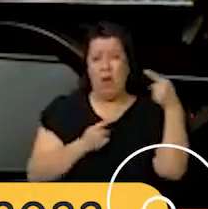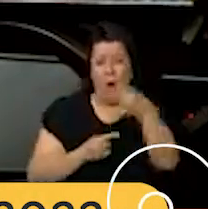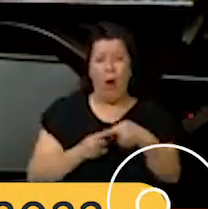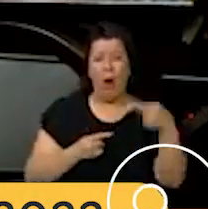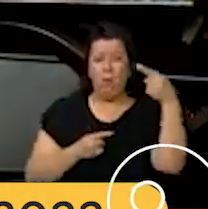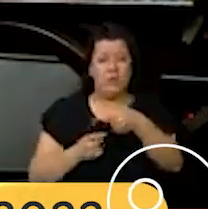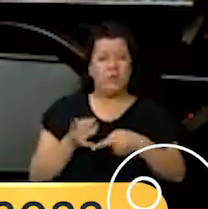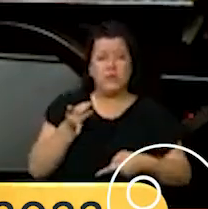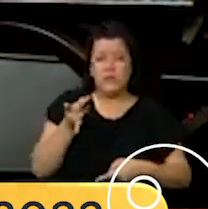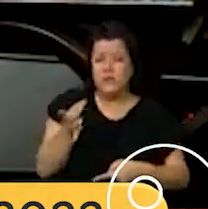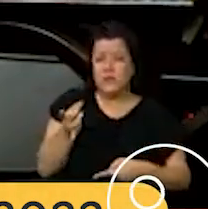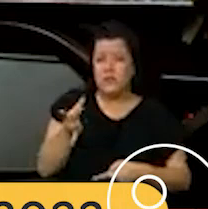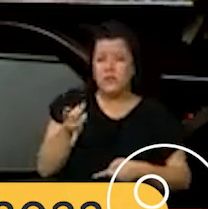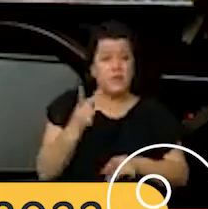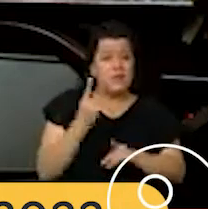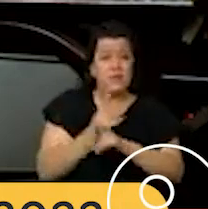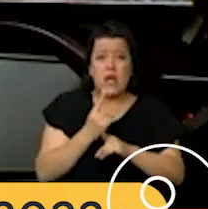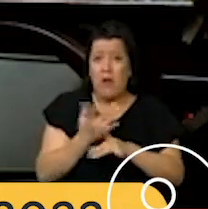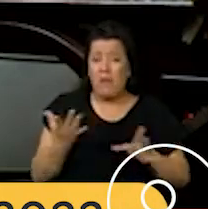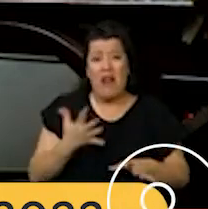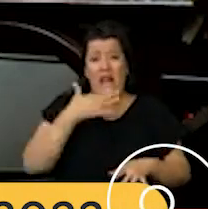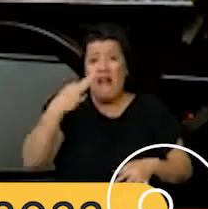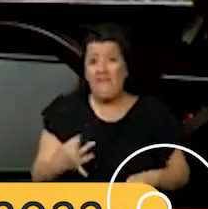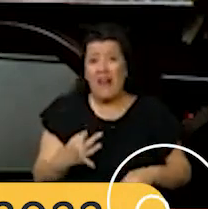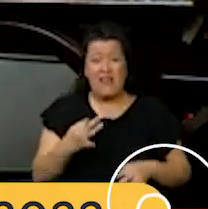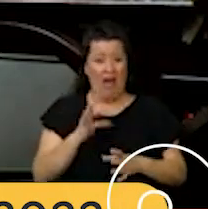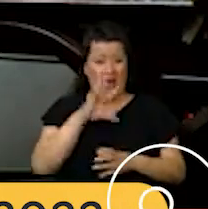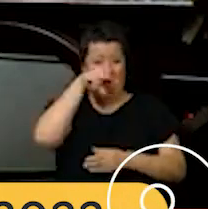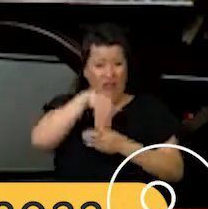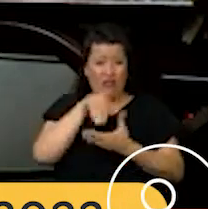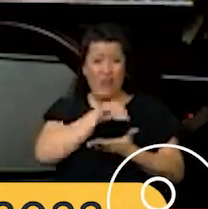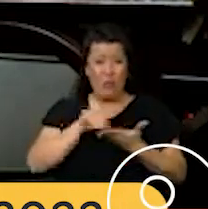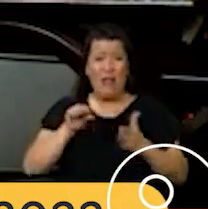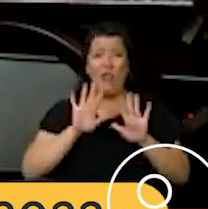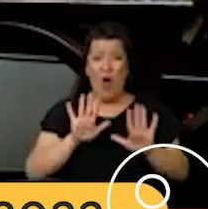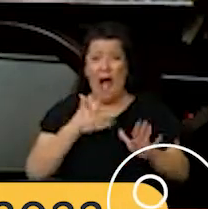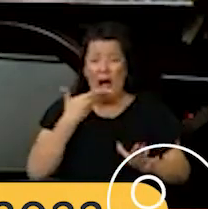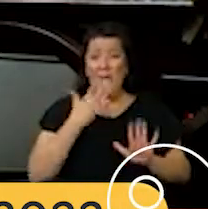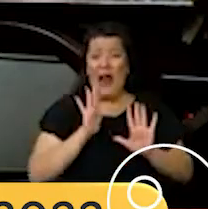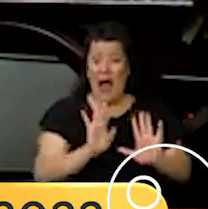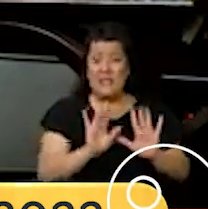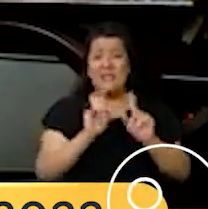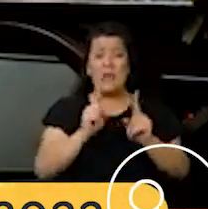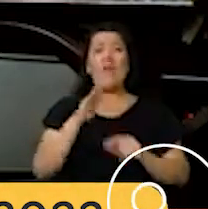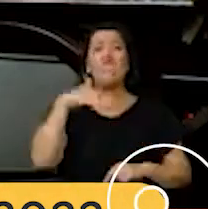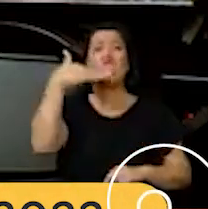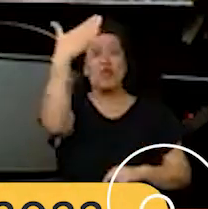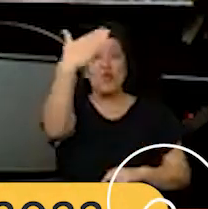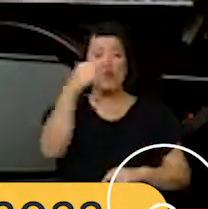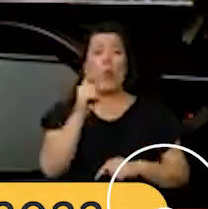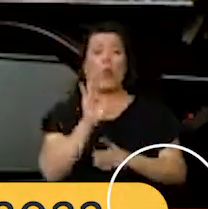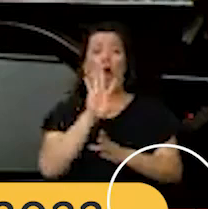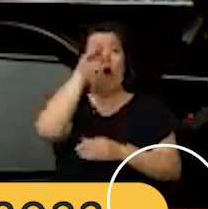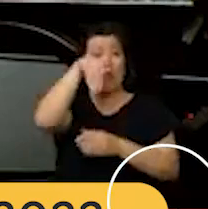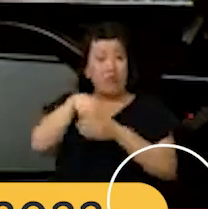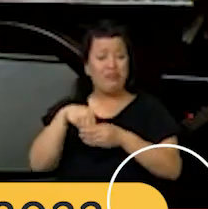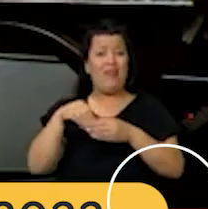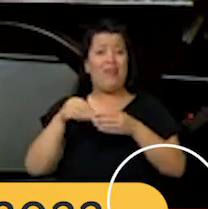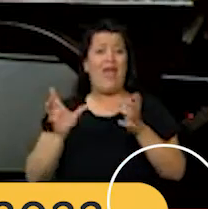de amedrentamiento que es impropio de un miembro de esta Cámara y mucho más de quien va a ser futuro miembro del Consejo de la